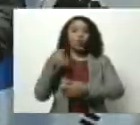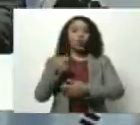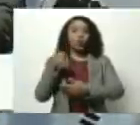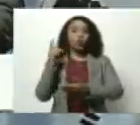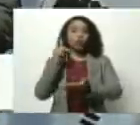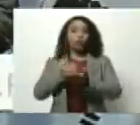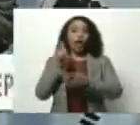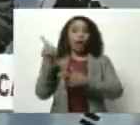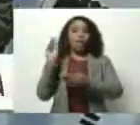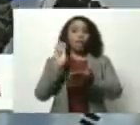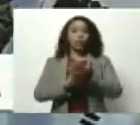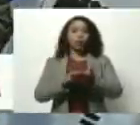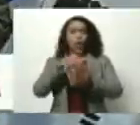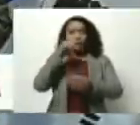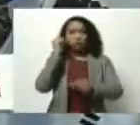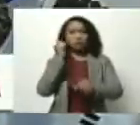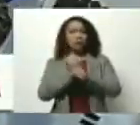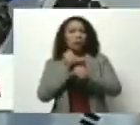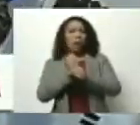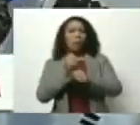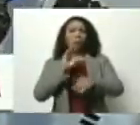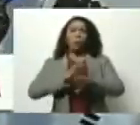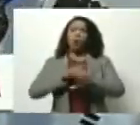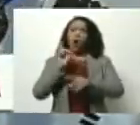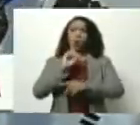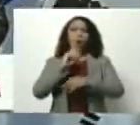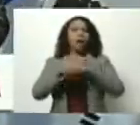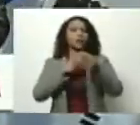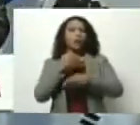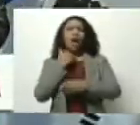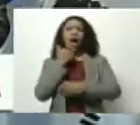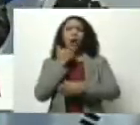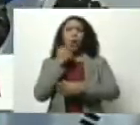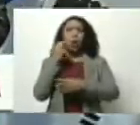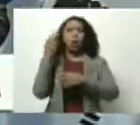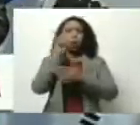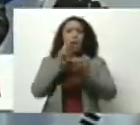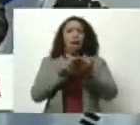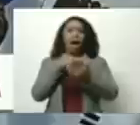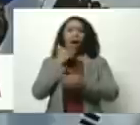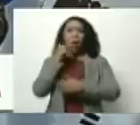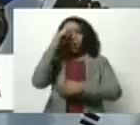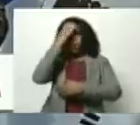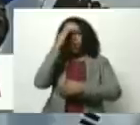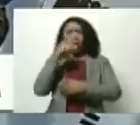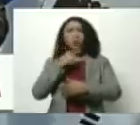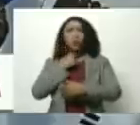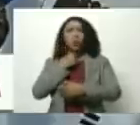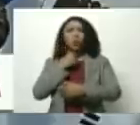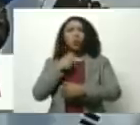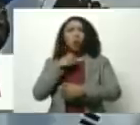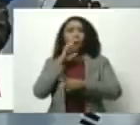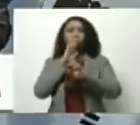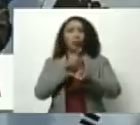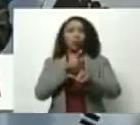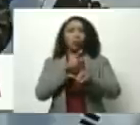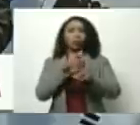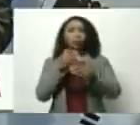coloca, tocó trabajar y pues, ¿por qué no hacerlo? Si alguien me lee y tiene alguna duda, con gusto le respondo